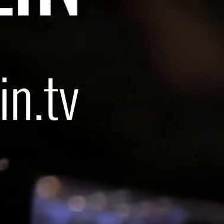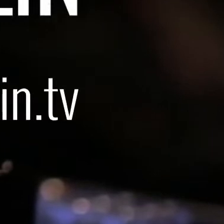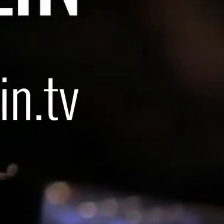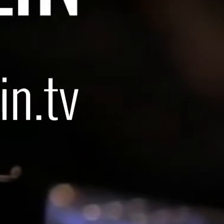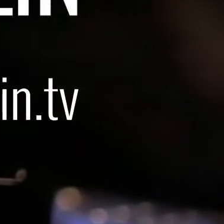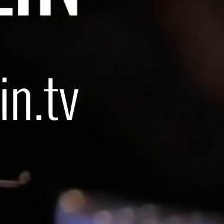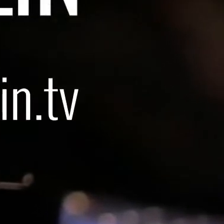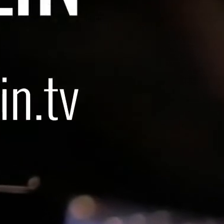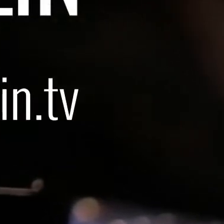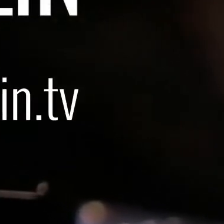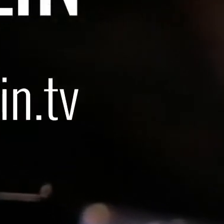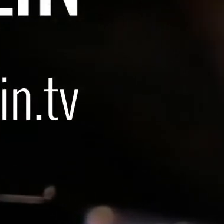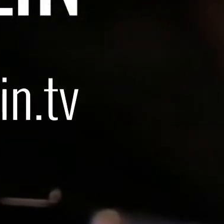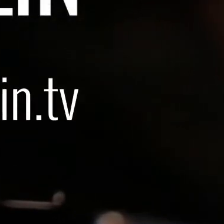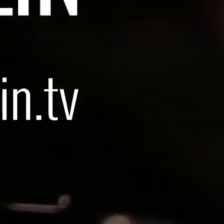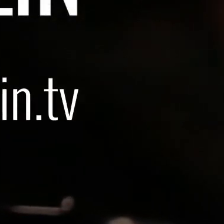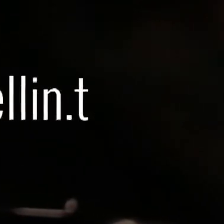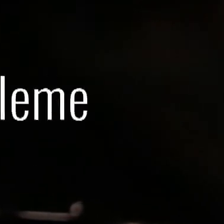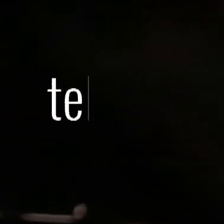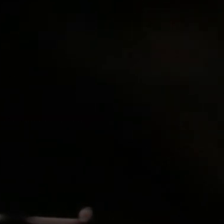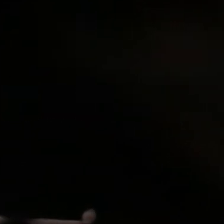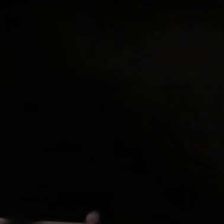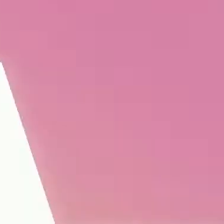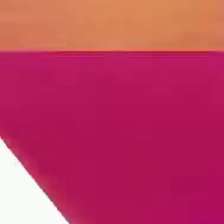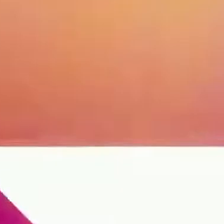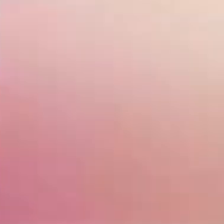Estás viendo Especiales Telemedellín.